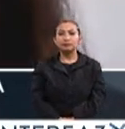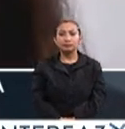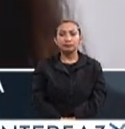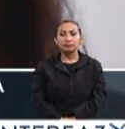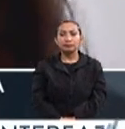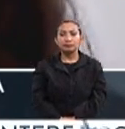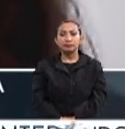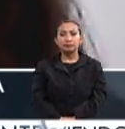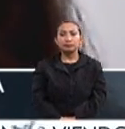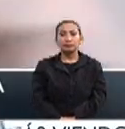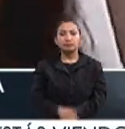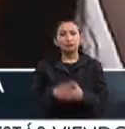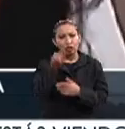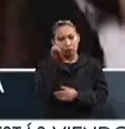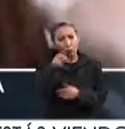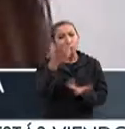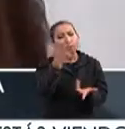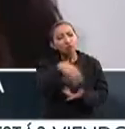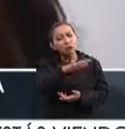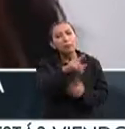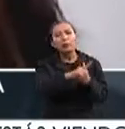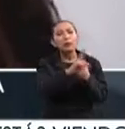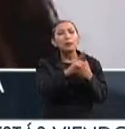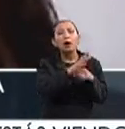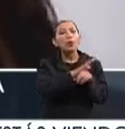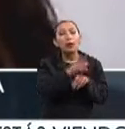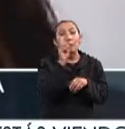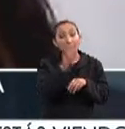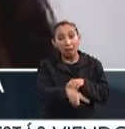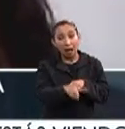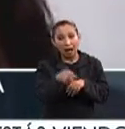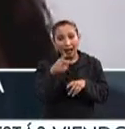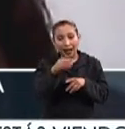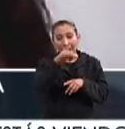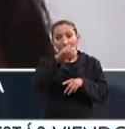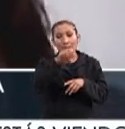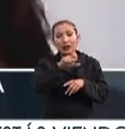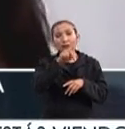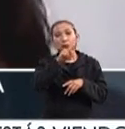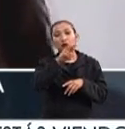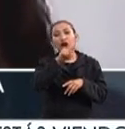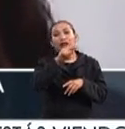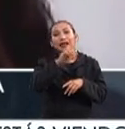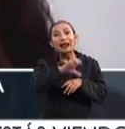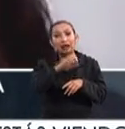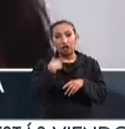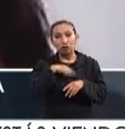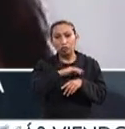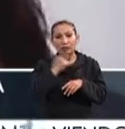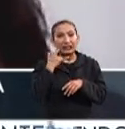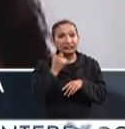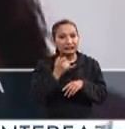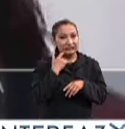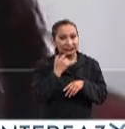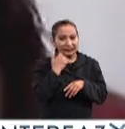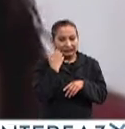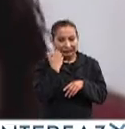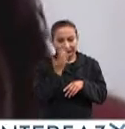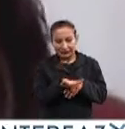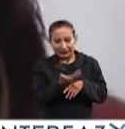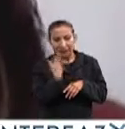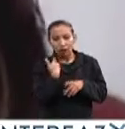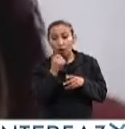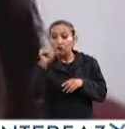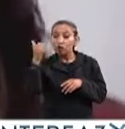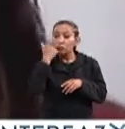Pues que busquen, porque el problema que tenemos a veces con Mexprotec, nosotros cuando tratamos de